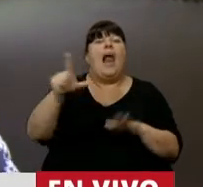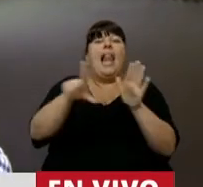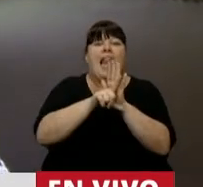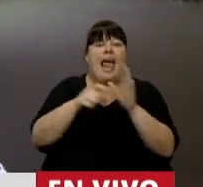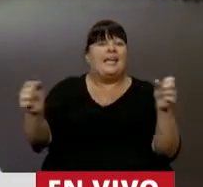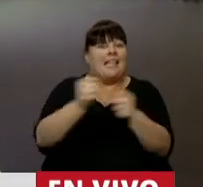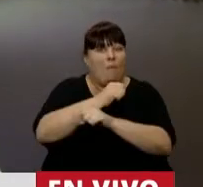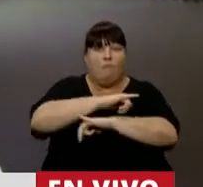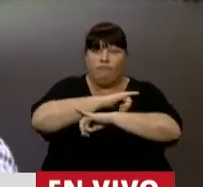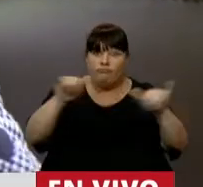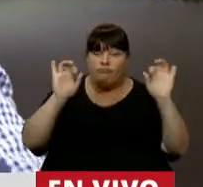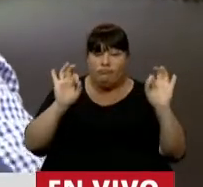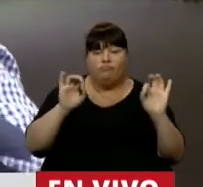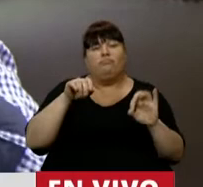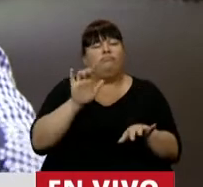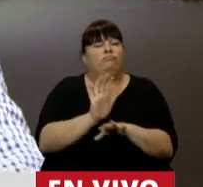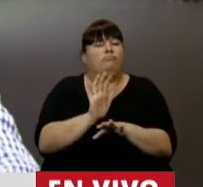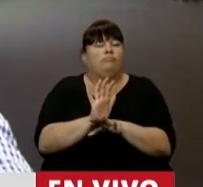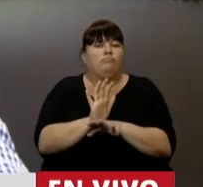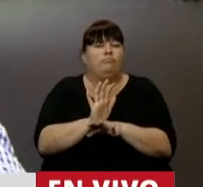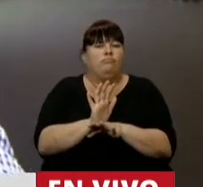esté promulgada, estamos